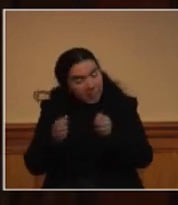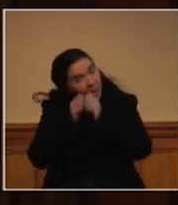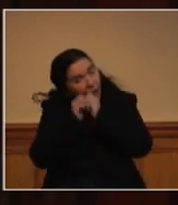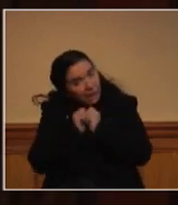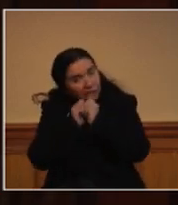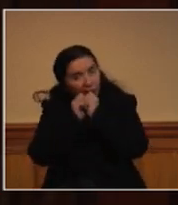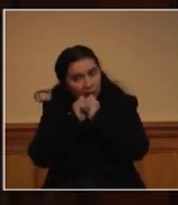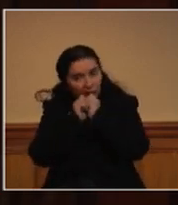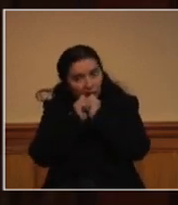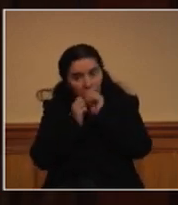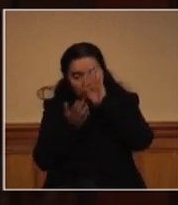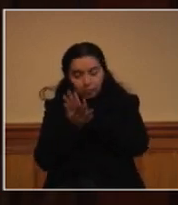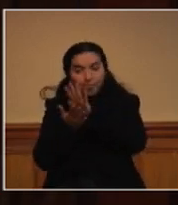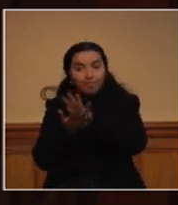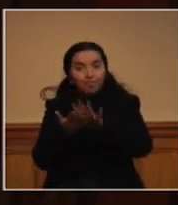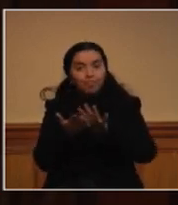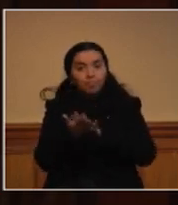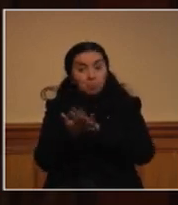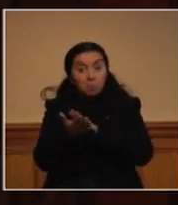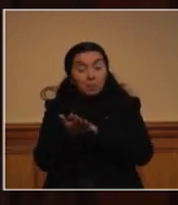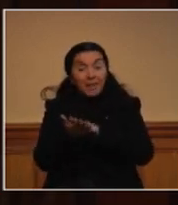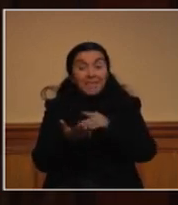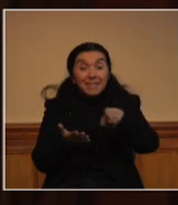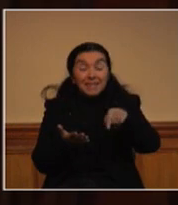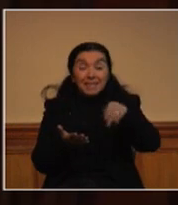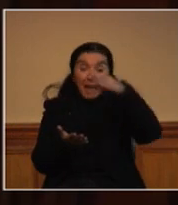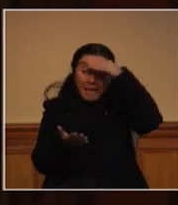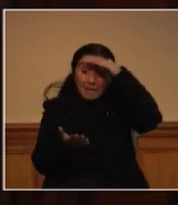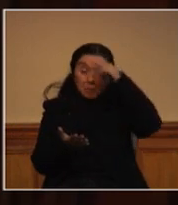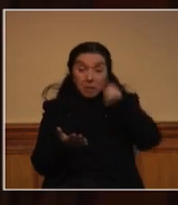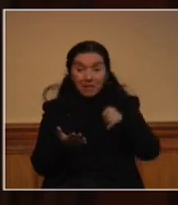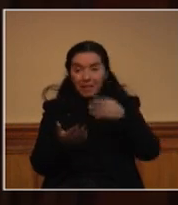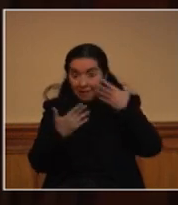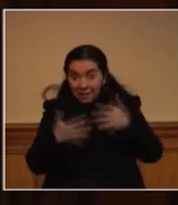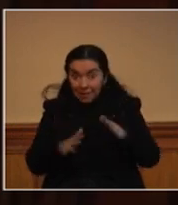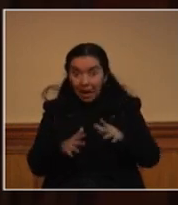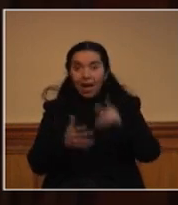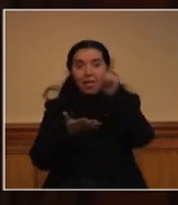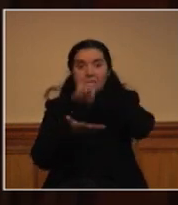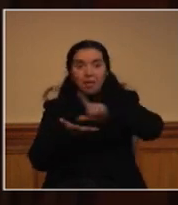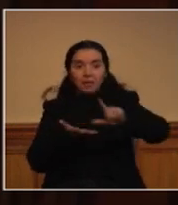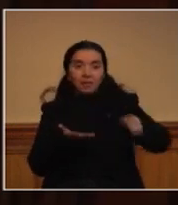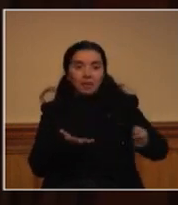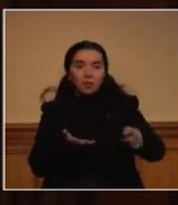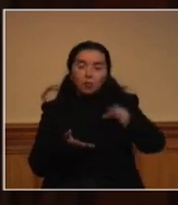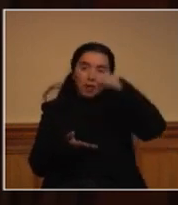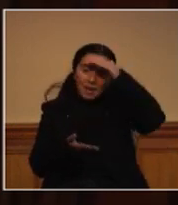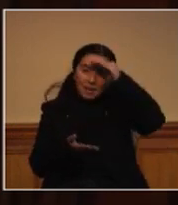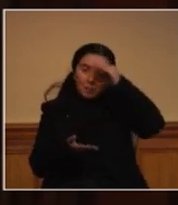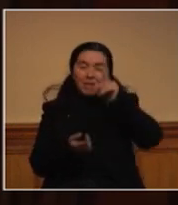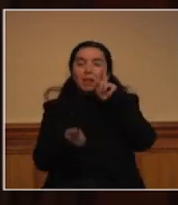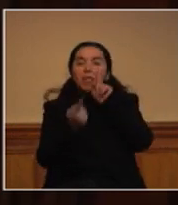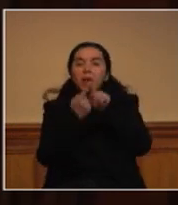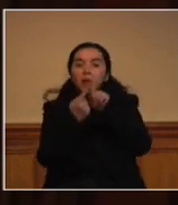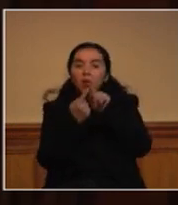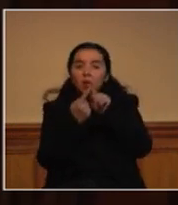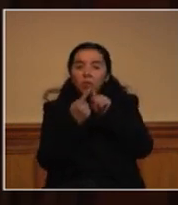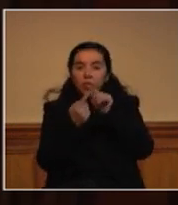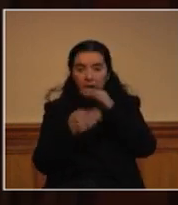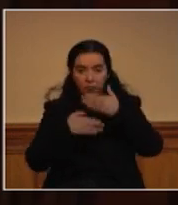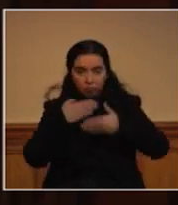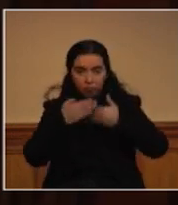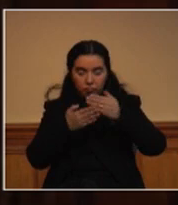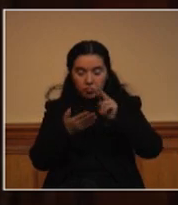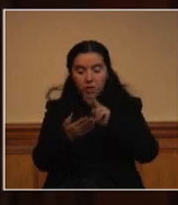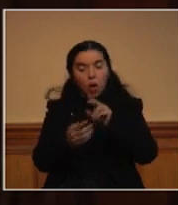morderlo, tocarlo. Bueno, pues esta experiencia es una experiencia ya de literidad, es una experiencia de contacto con lo impreso,